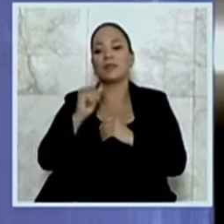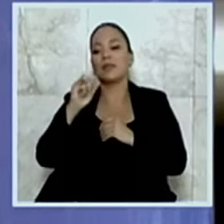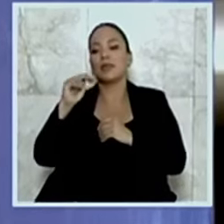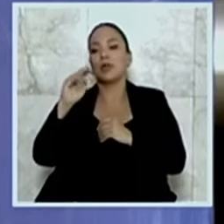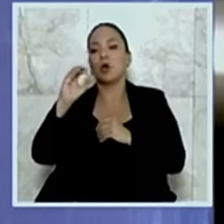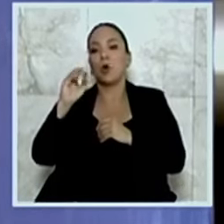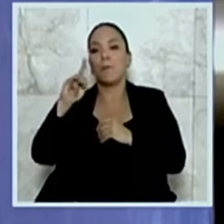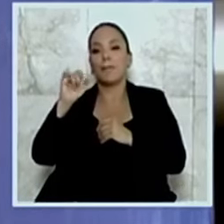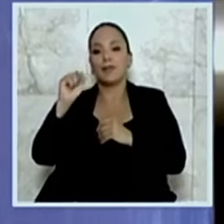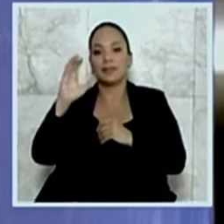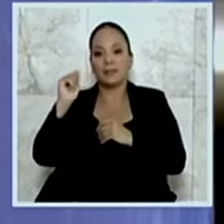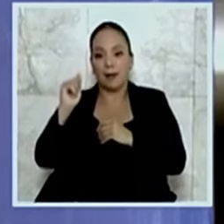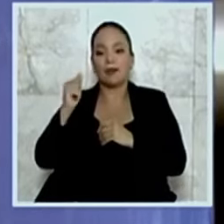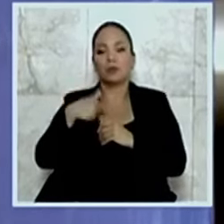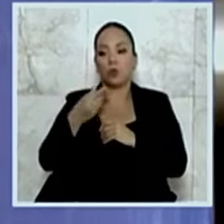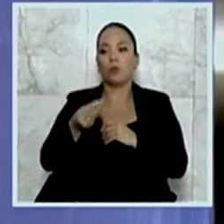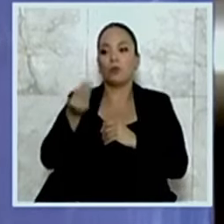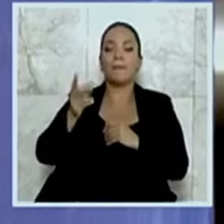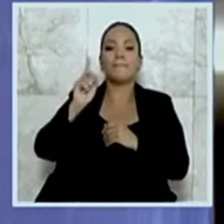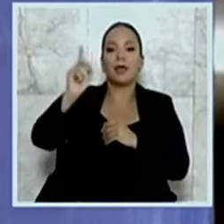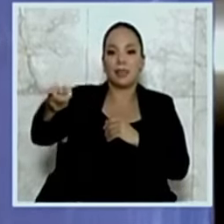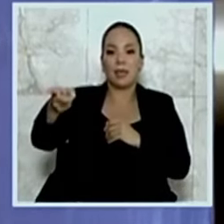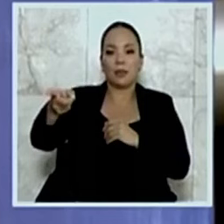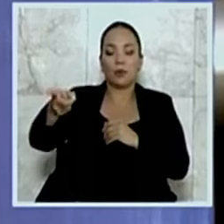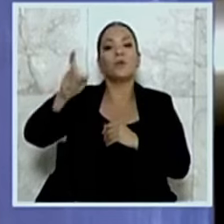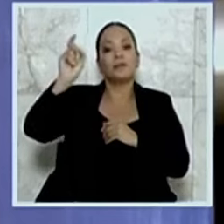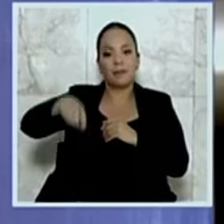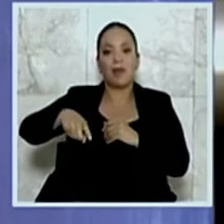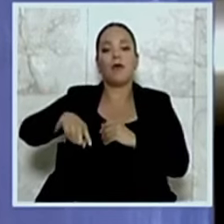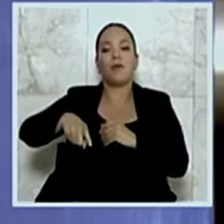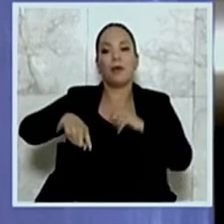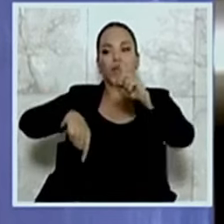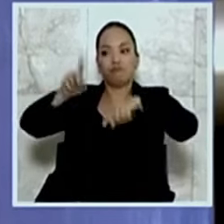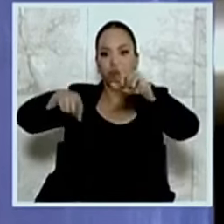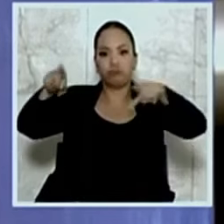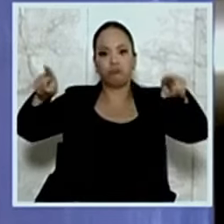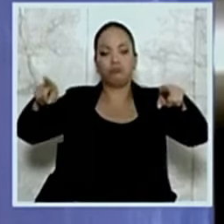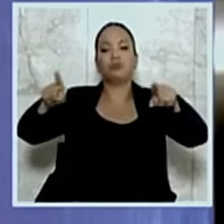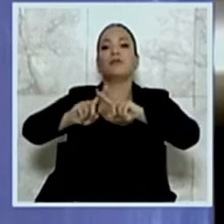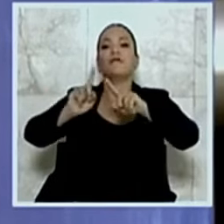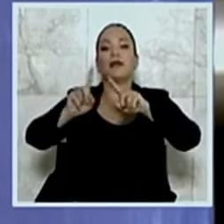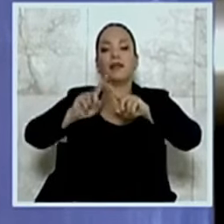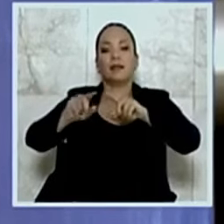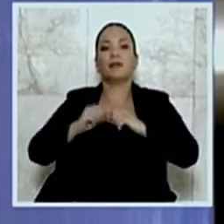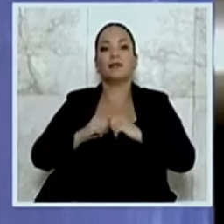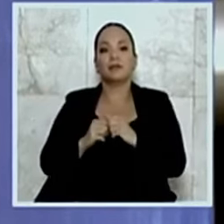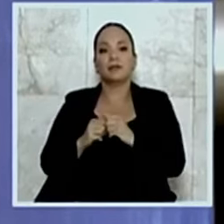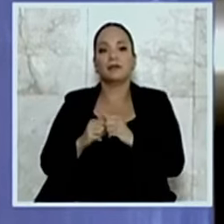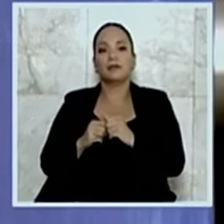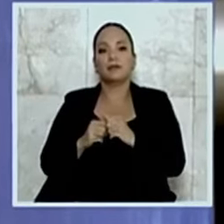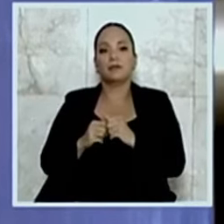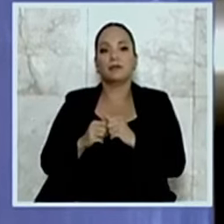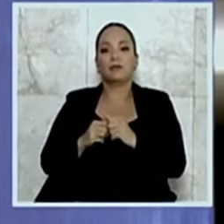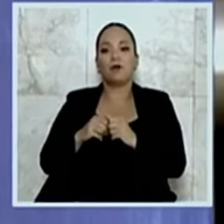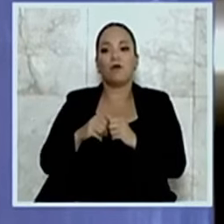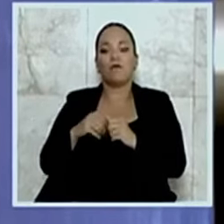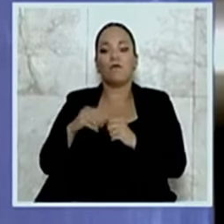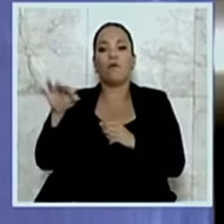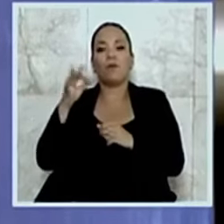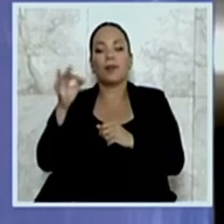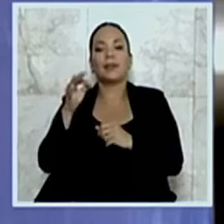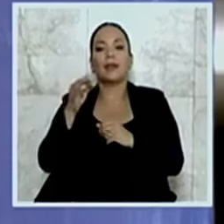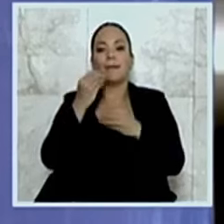ataques infundados, también sin mérito, precisamente porque Incopesca tiene un